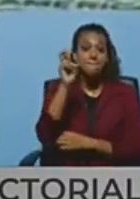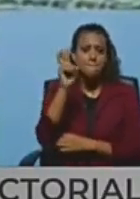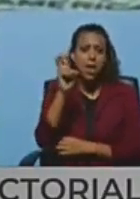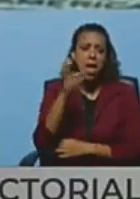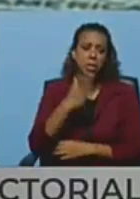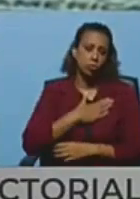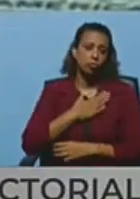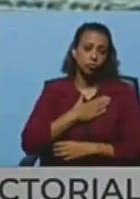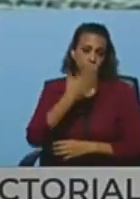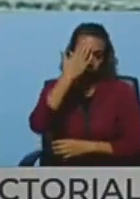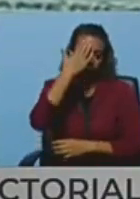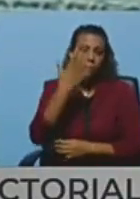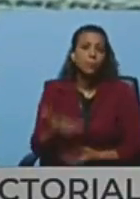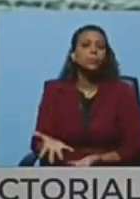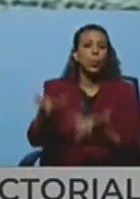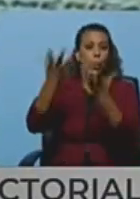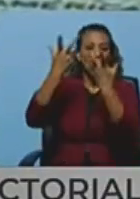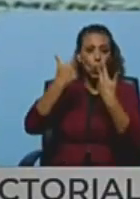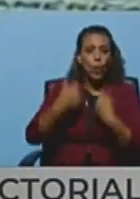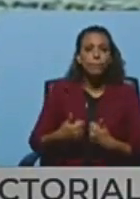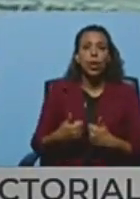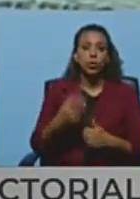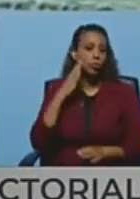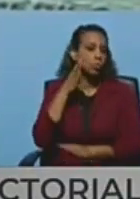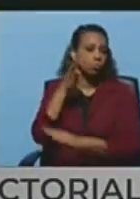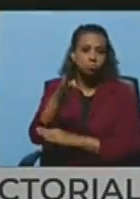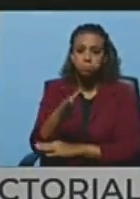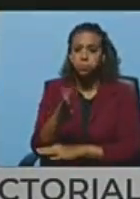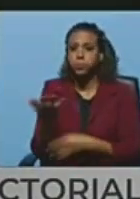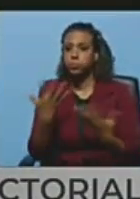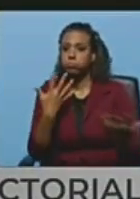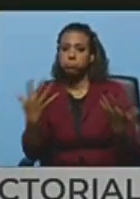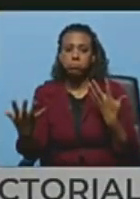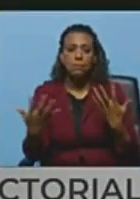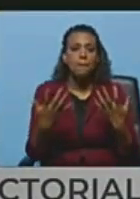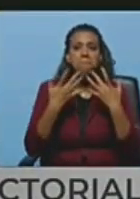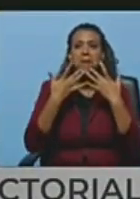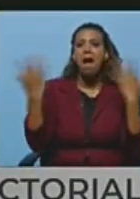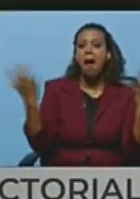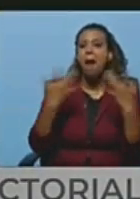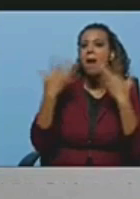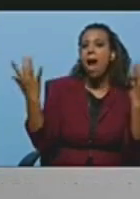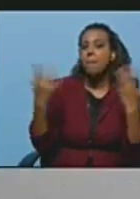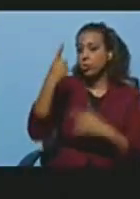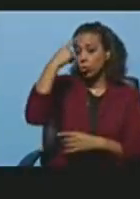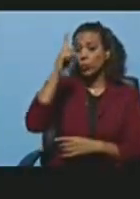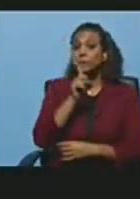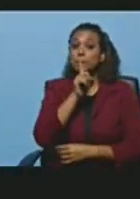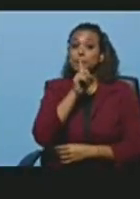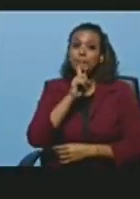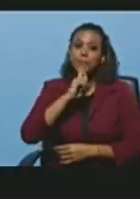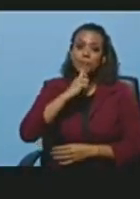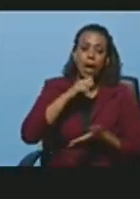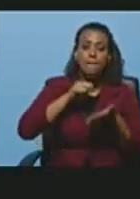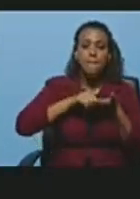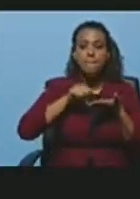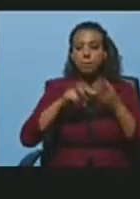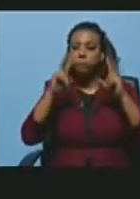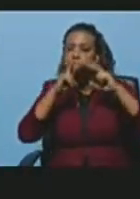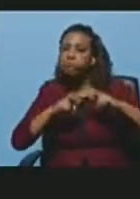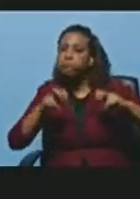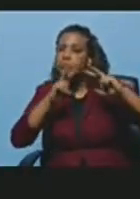yo por supuesto saben que yo no voy a dar todo lo que sabemos, porque es parte de la